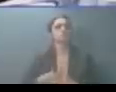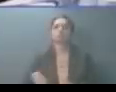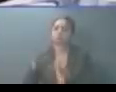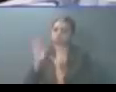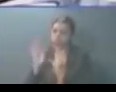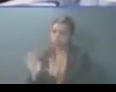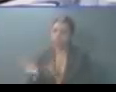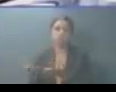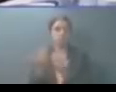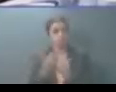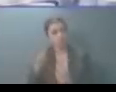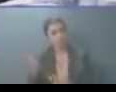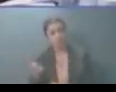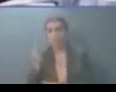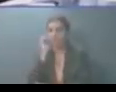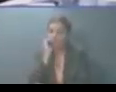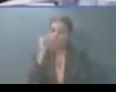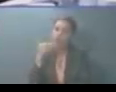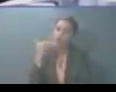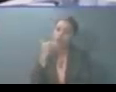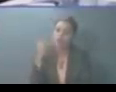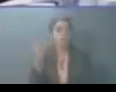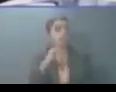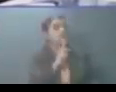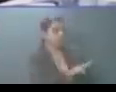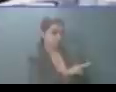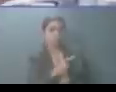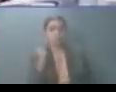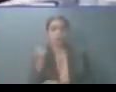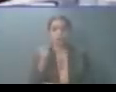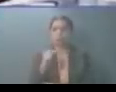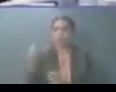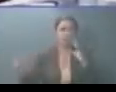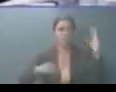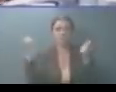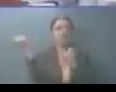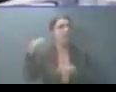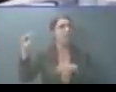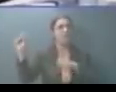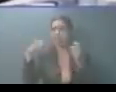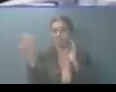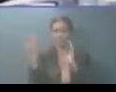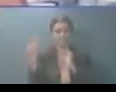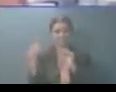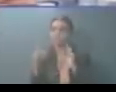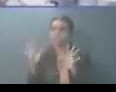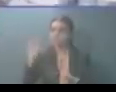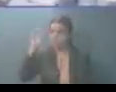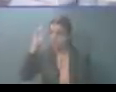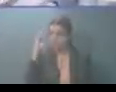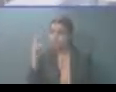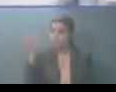esténse tranquilos, escuchen y después contesten. Se lo dije a un inicio. Entonces, ¿qué significa